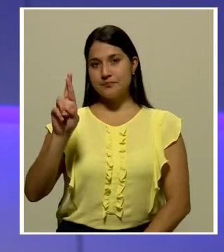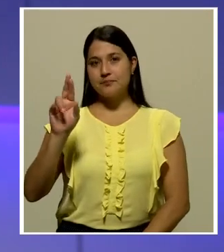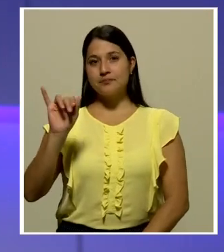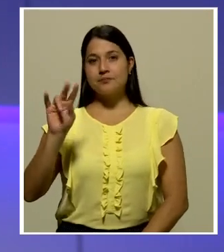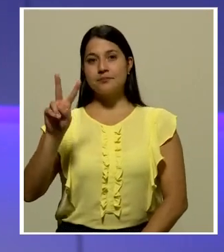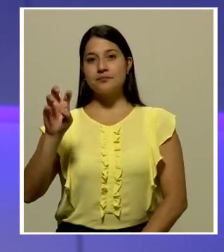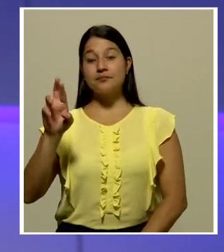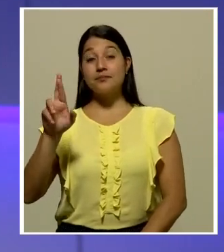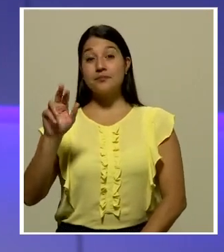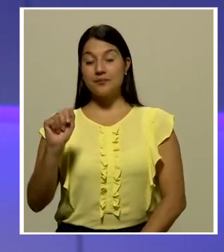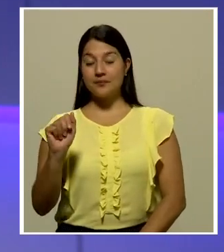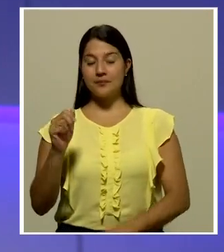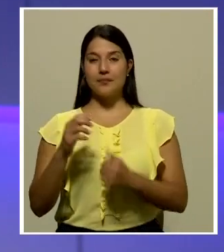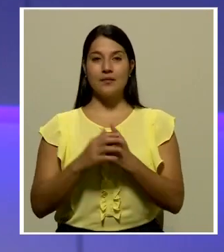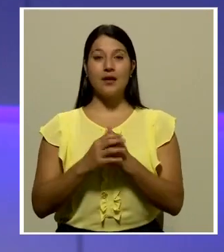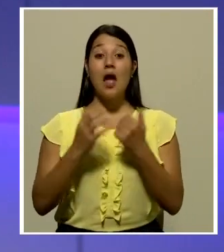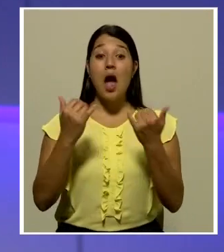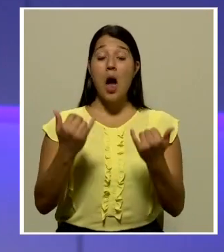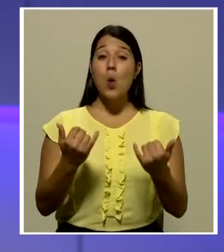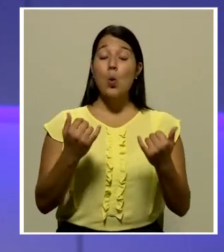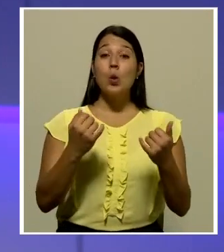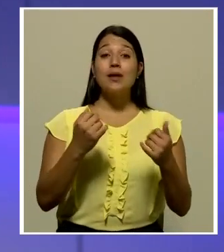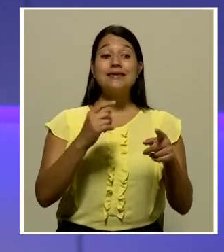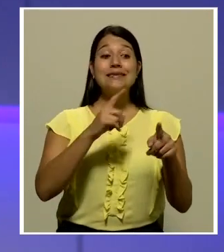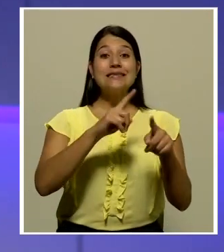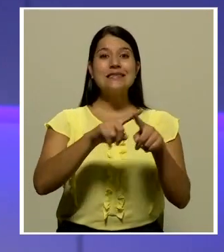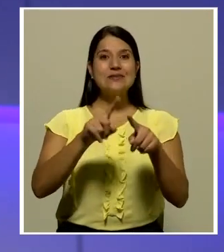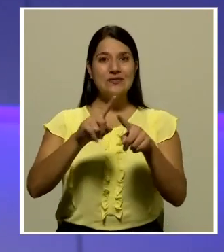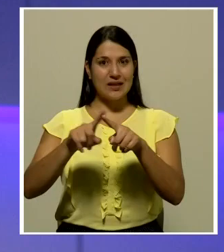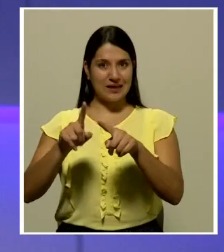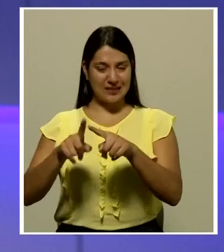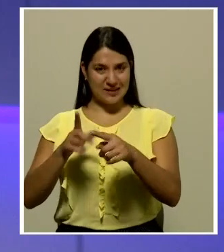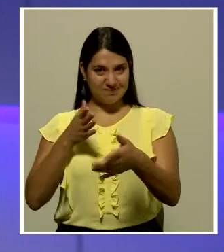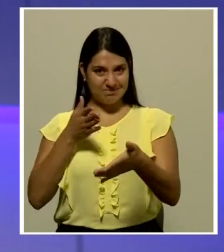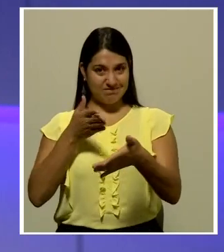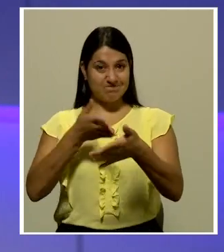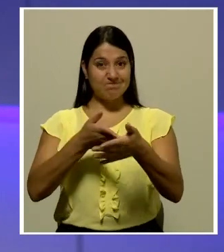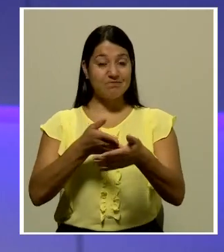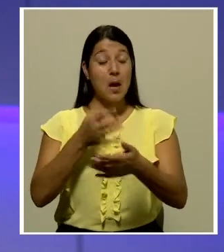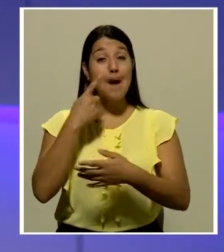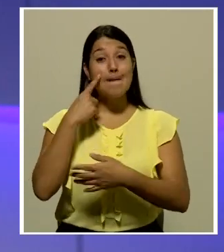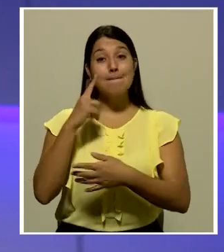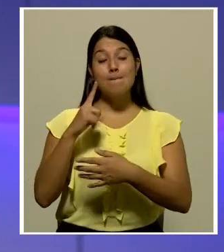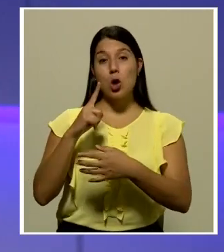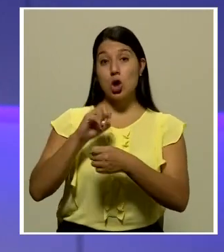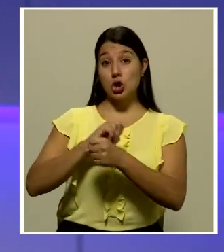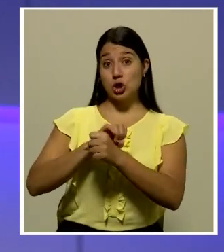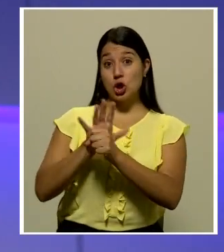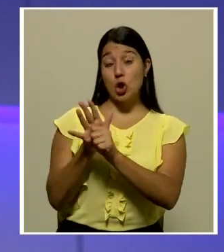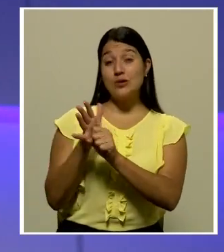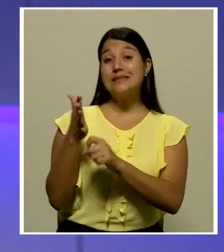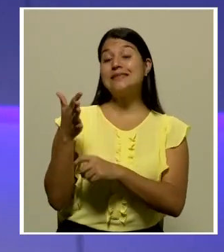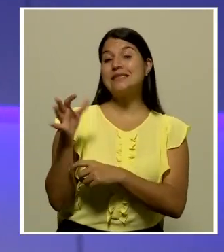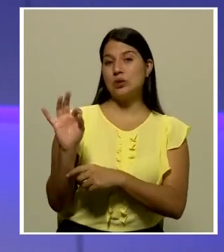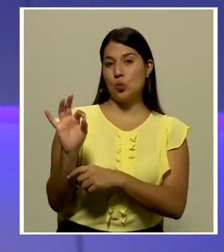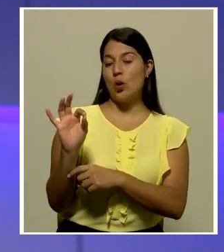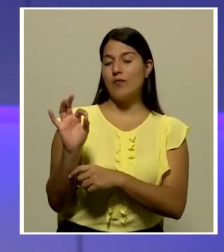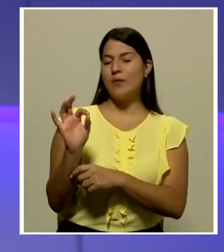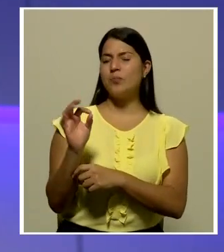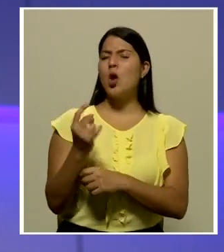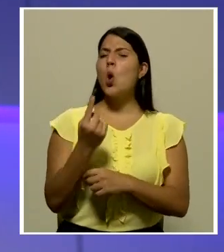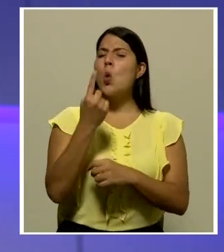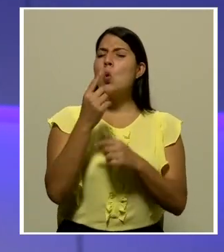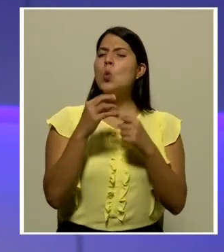Entre los distintos efectos que está produciendo la pandemia del COVID-19, hay uno que me parece